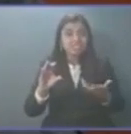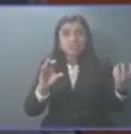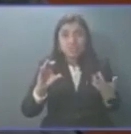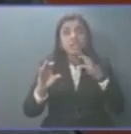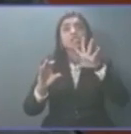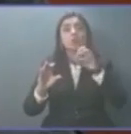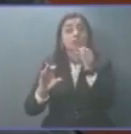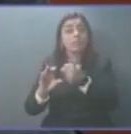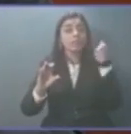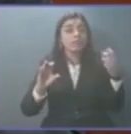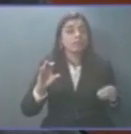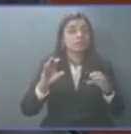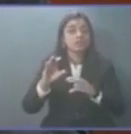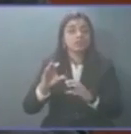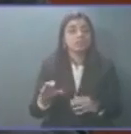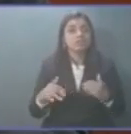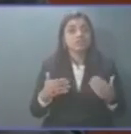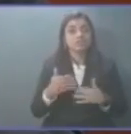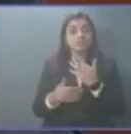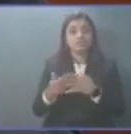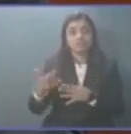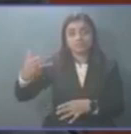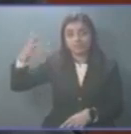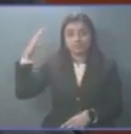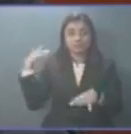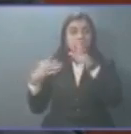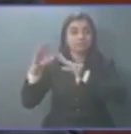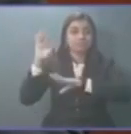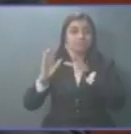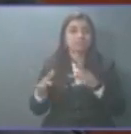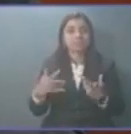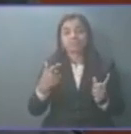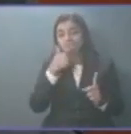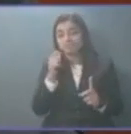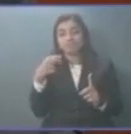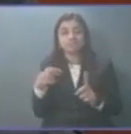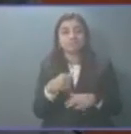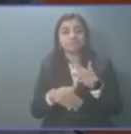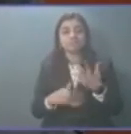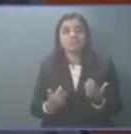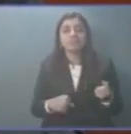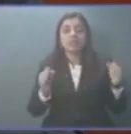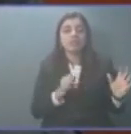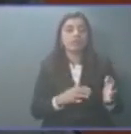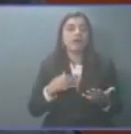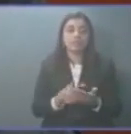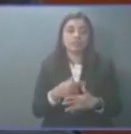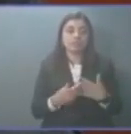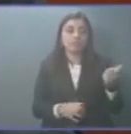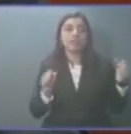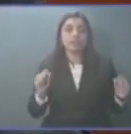a los veteranos que a lo largo de la historia han venido exigiendo indemnización, pensión, asignación de tierras, becas y salud, entre otras